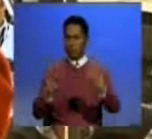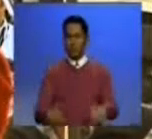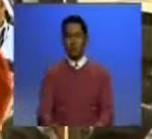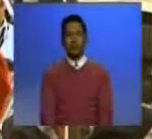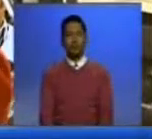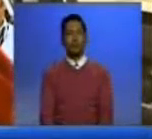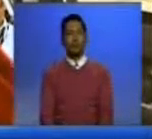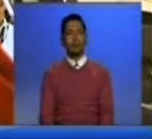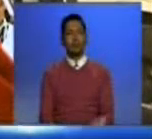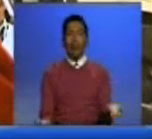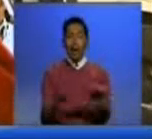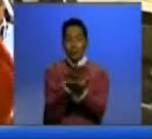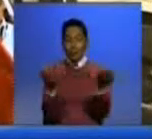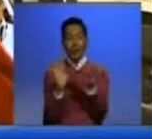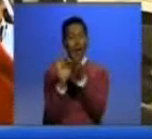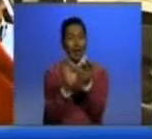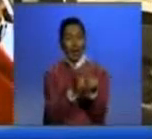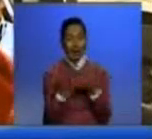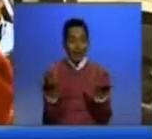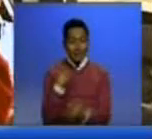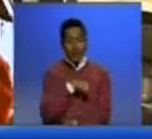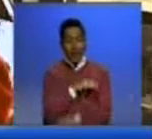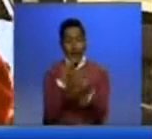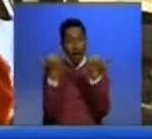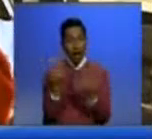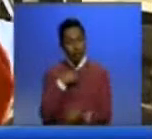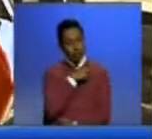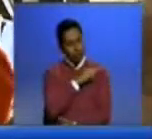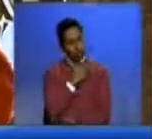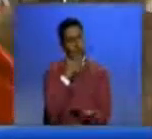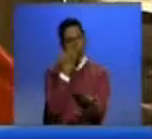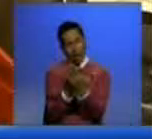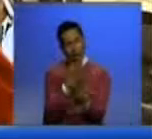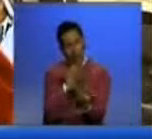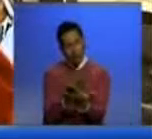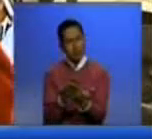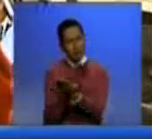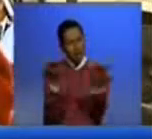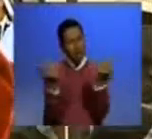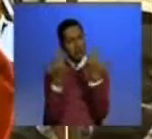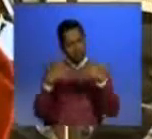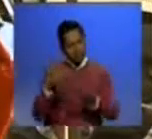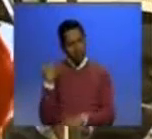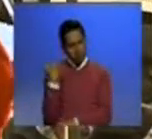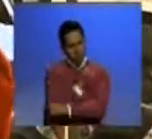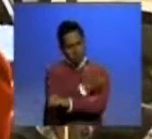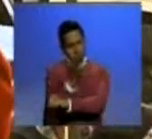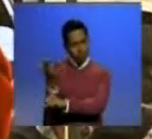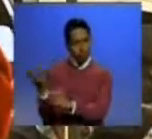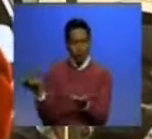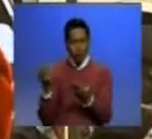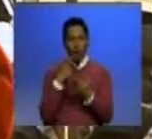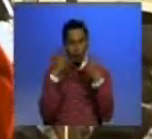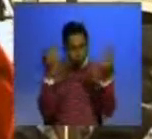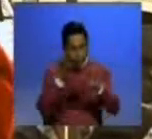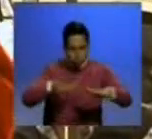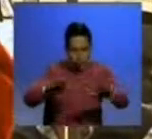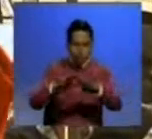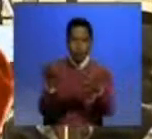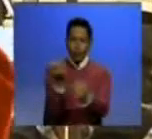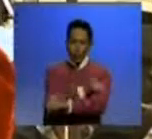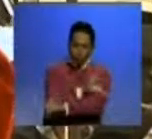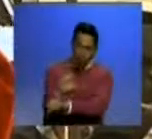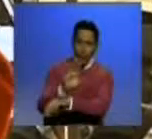mis queridos amigos agricultores, en este momento agradecemos, por lo menos ya tenemos un invernadero para el pueblo, para los